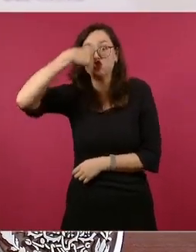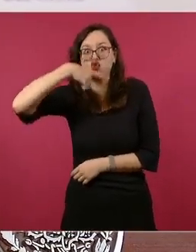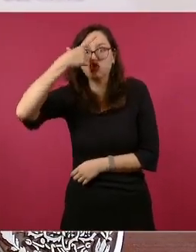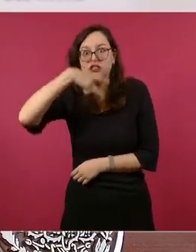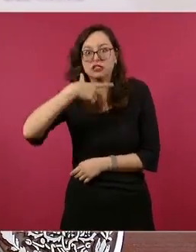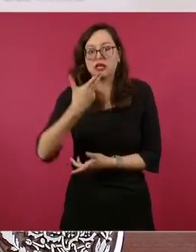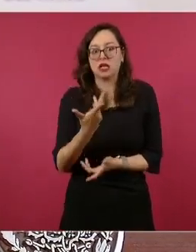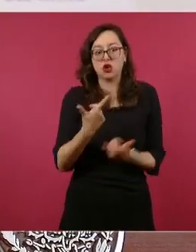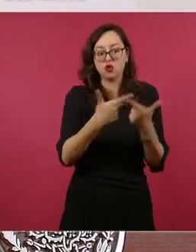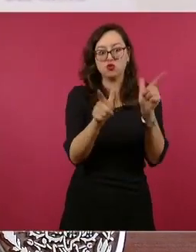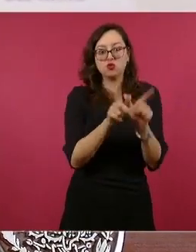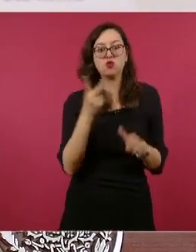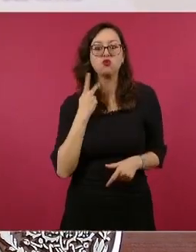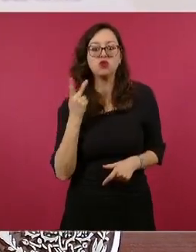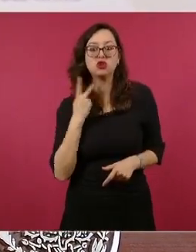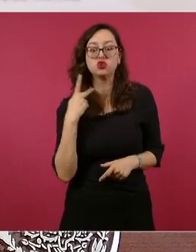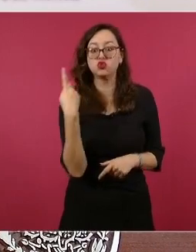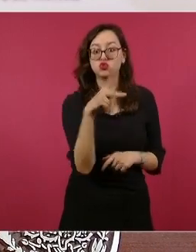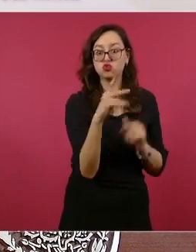¿Qué es eso?